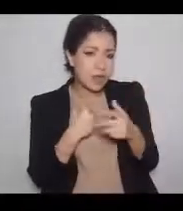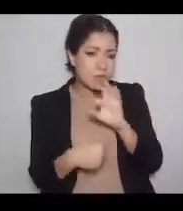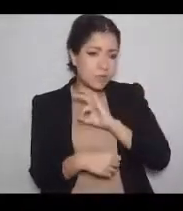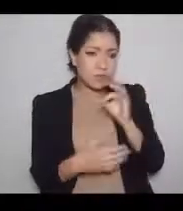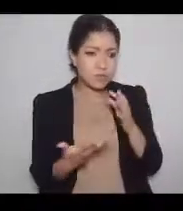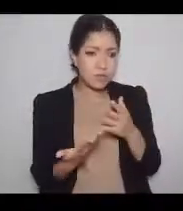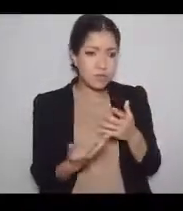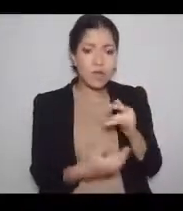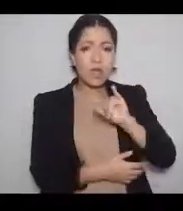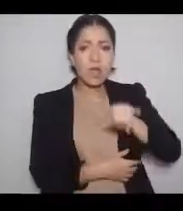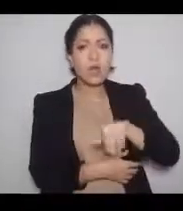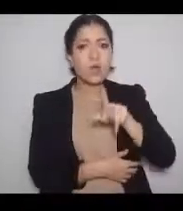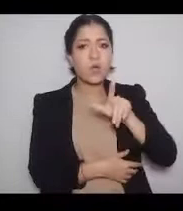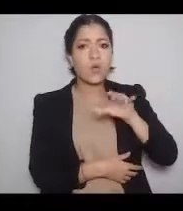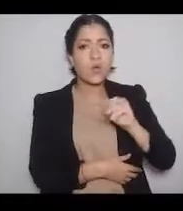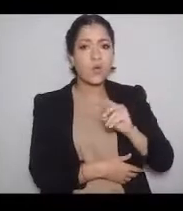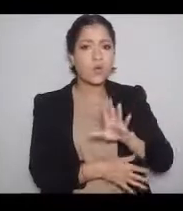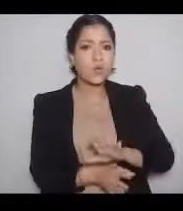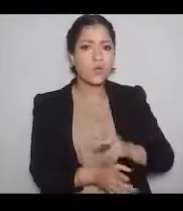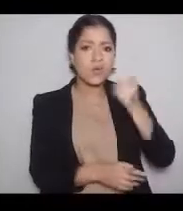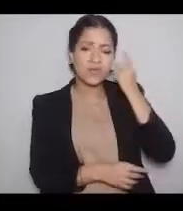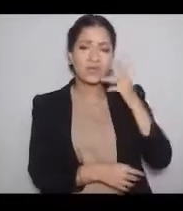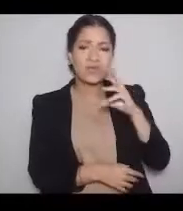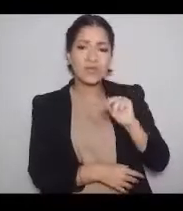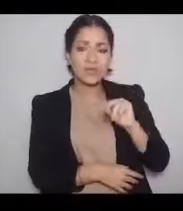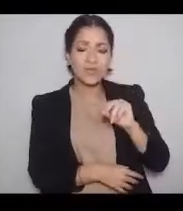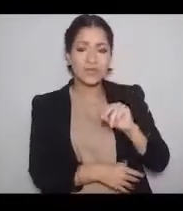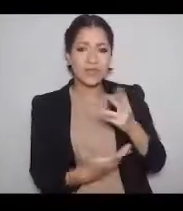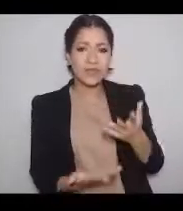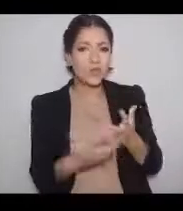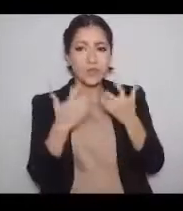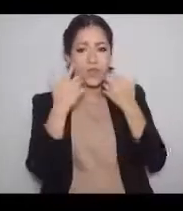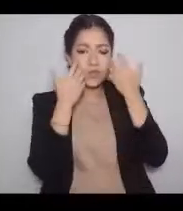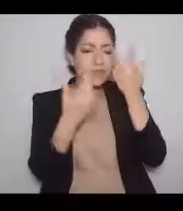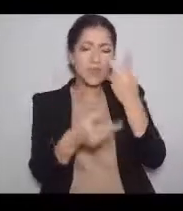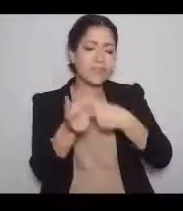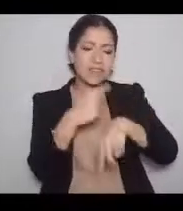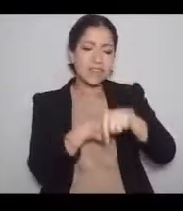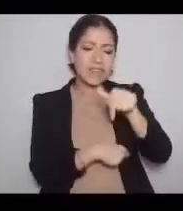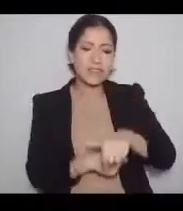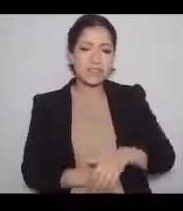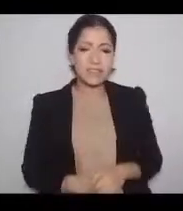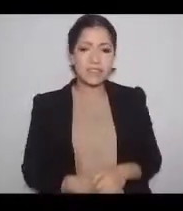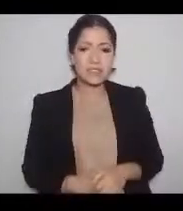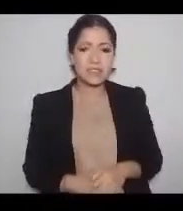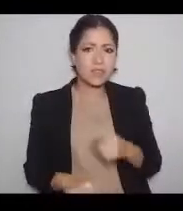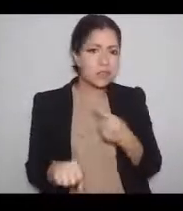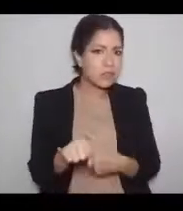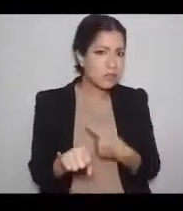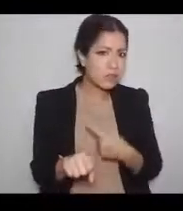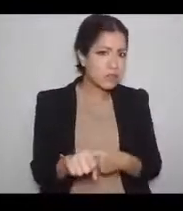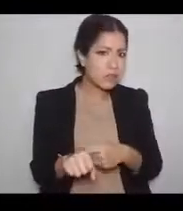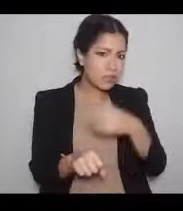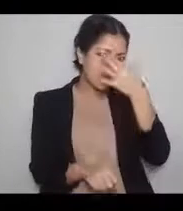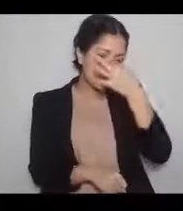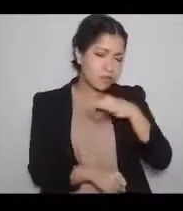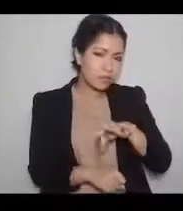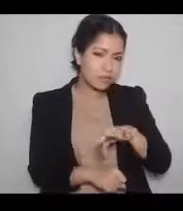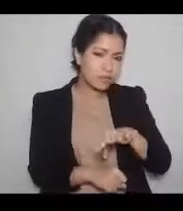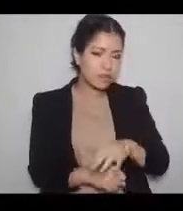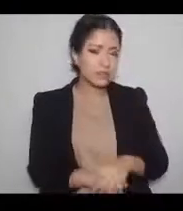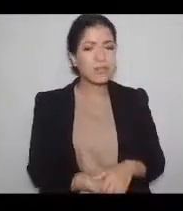gripa A, ¿ah, no dijiste? Los directores también actúan. No vamos a estrenar